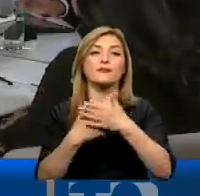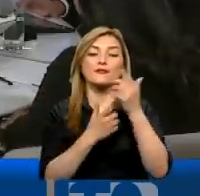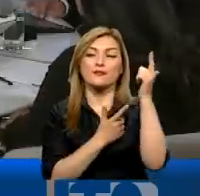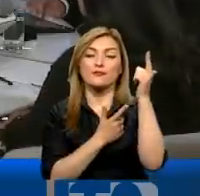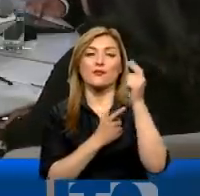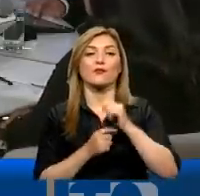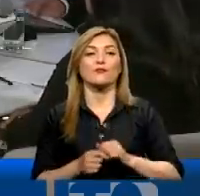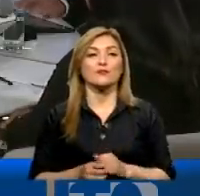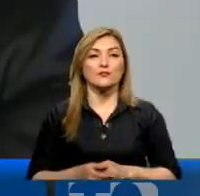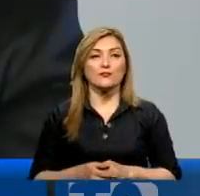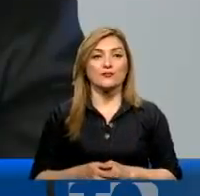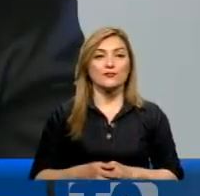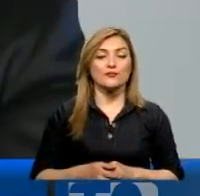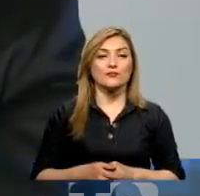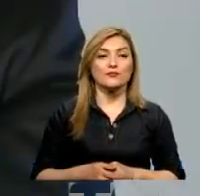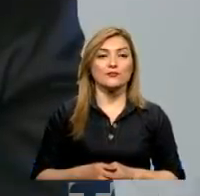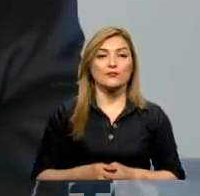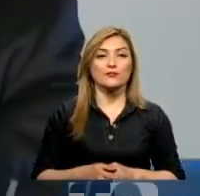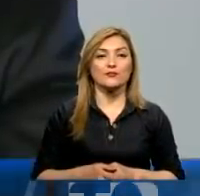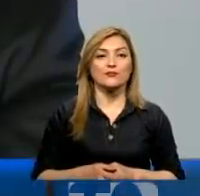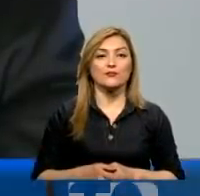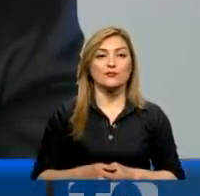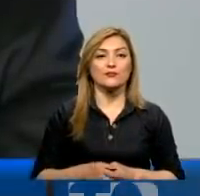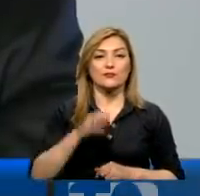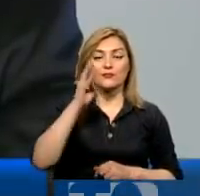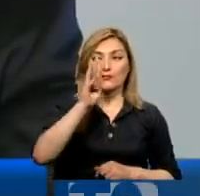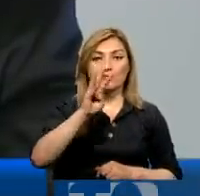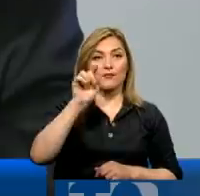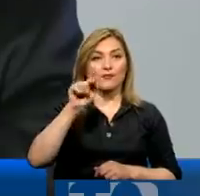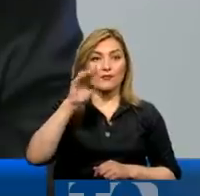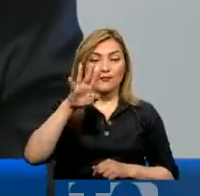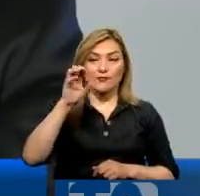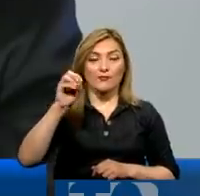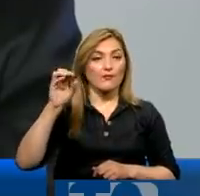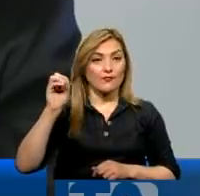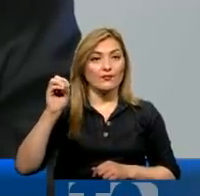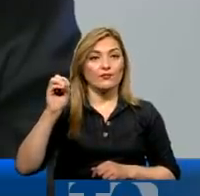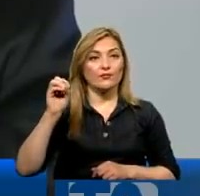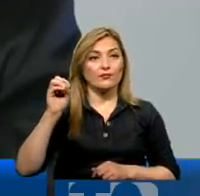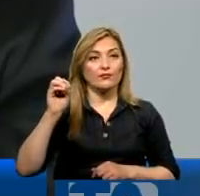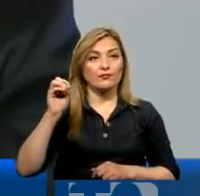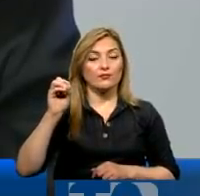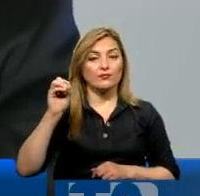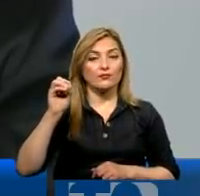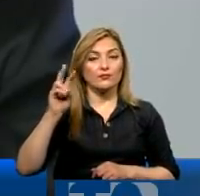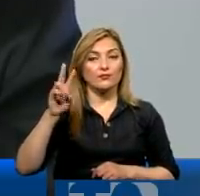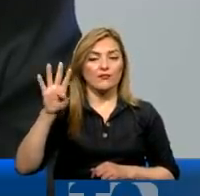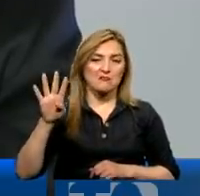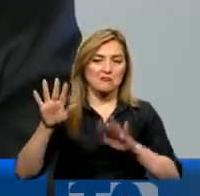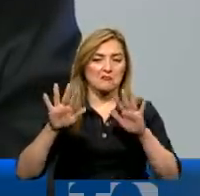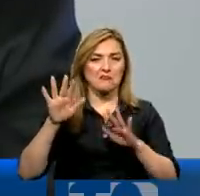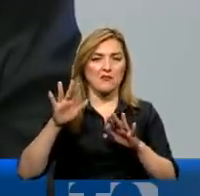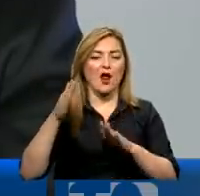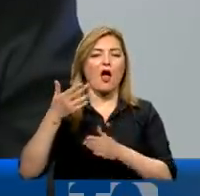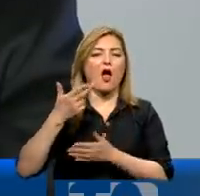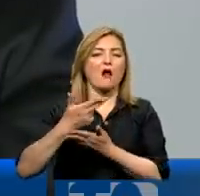armamento para los uniformados. Entregaré un poco más de 6.400, si mal no recuerdo, 6.424 a lo mejor, que es la